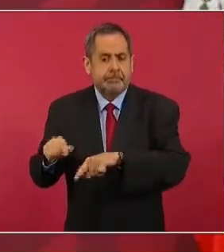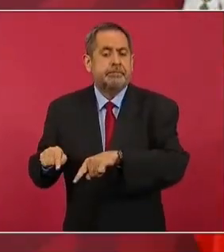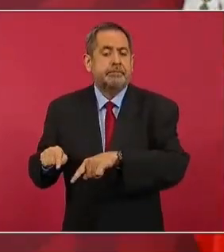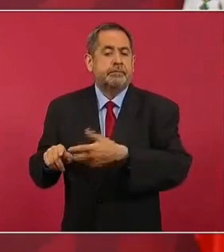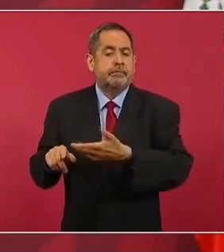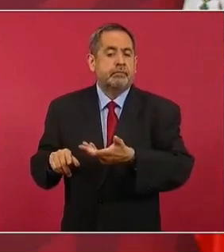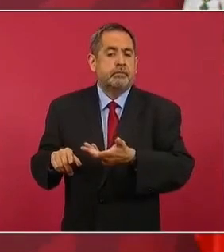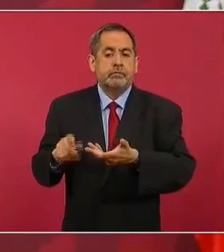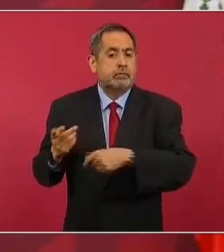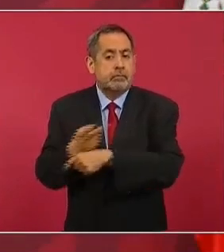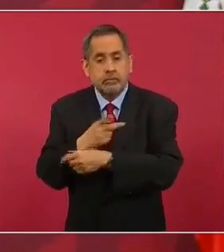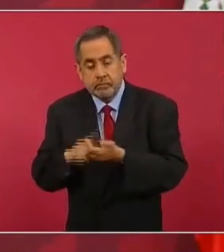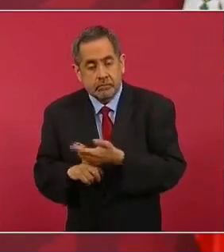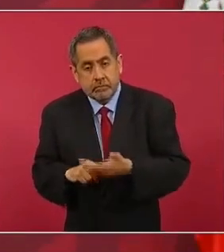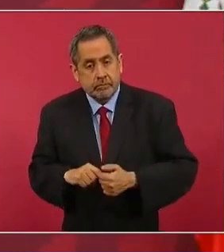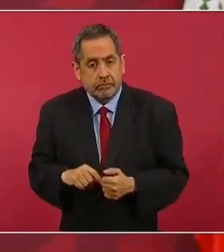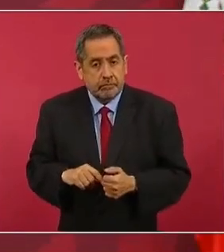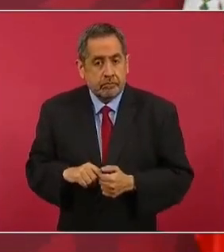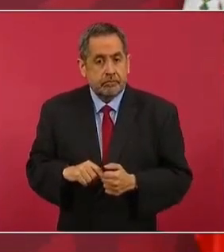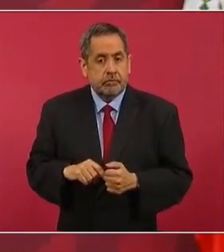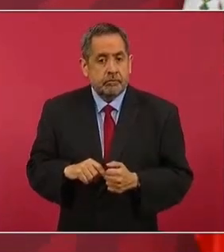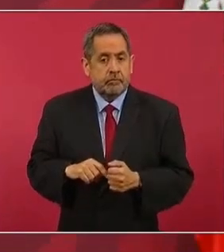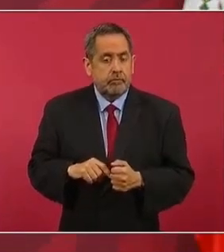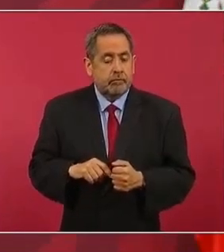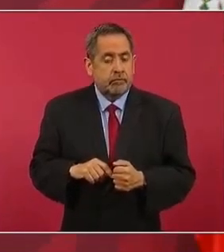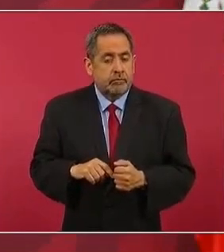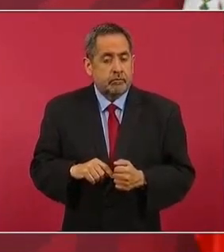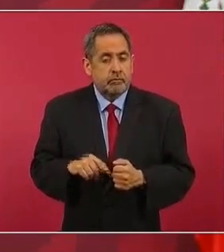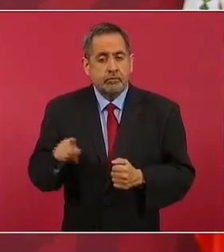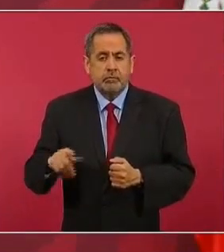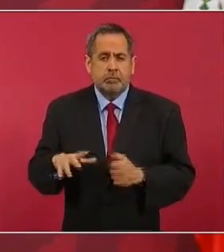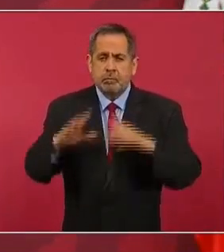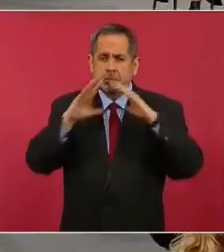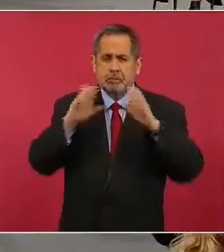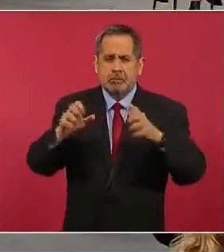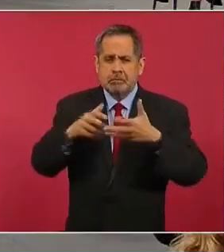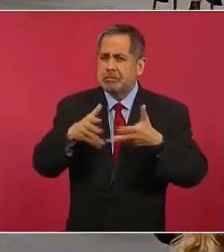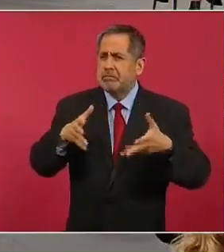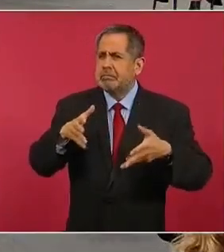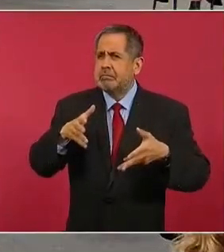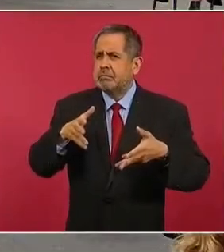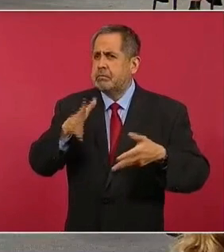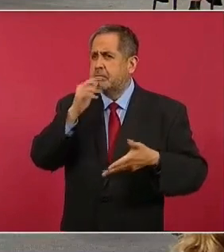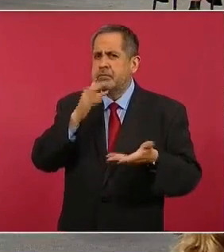Y resulta que pues es un rancho inaccesible